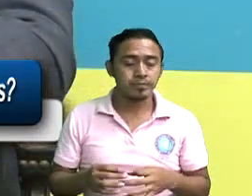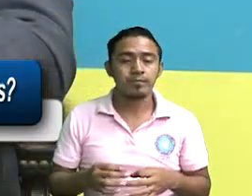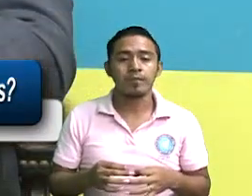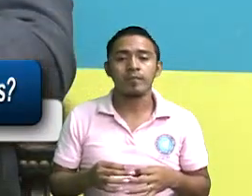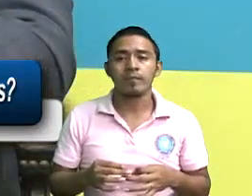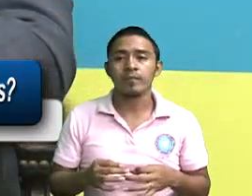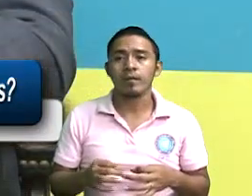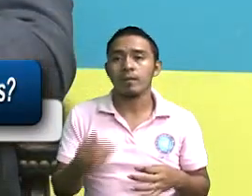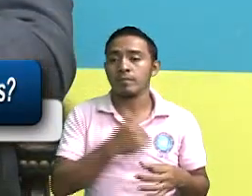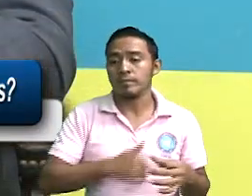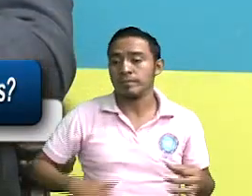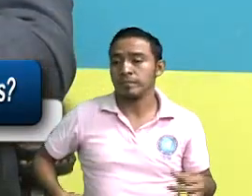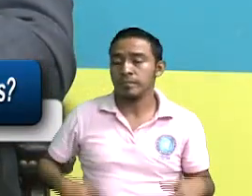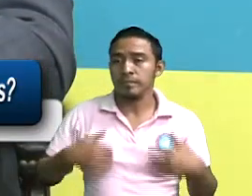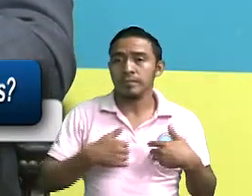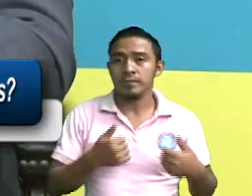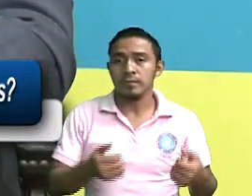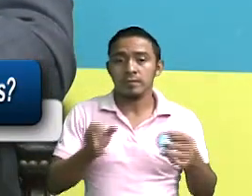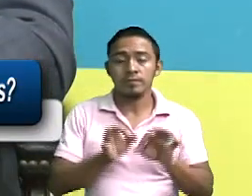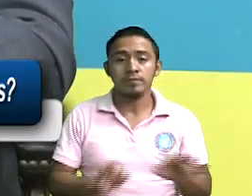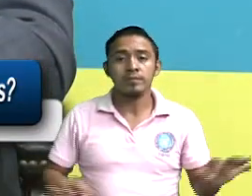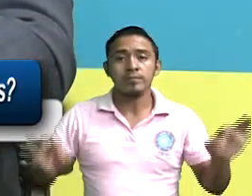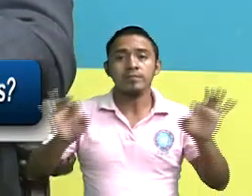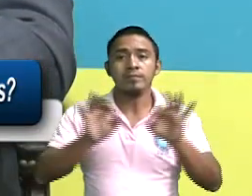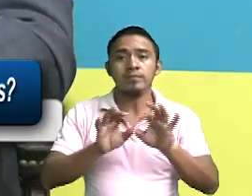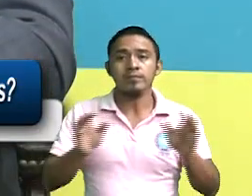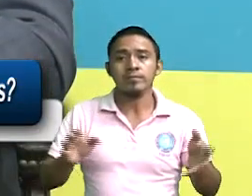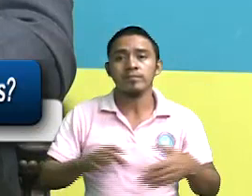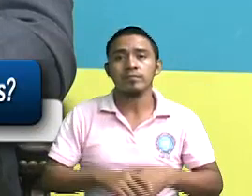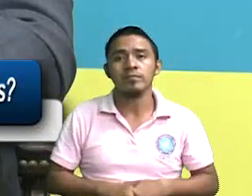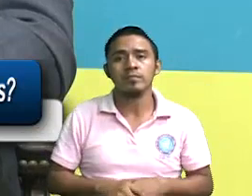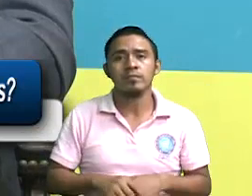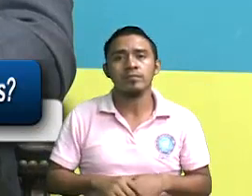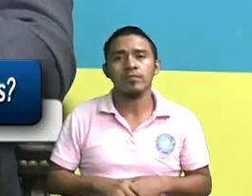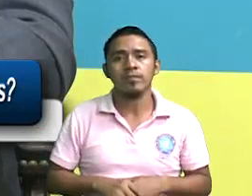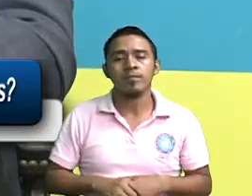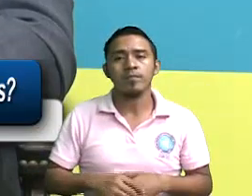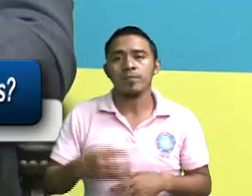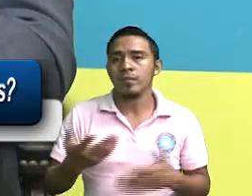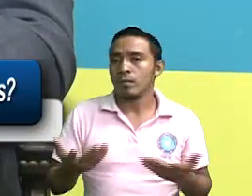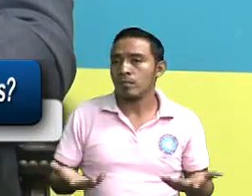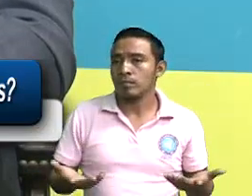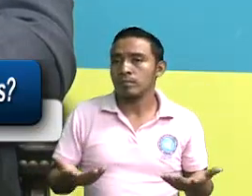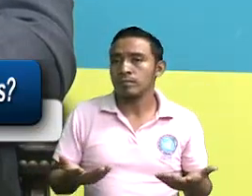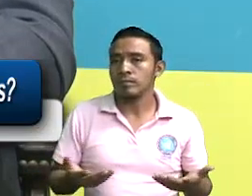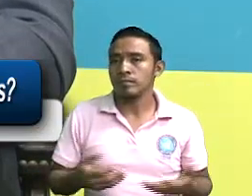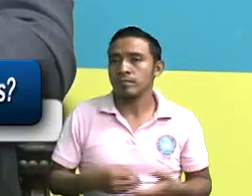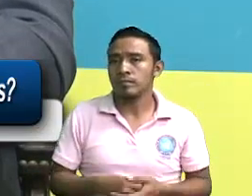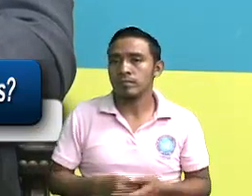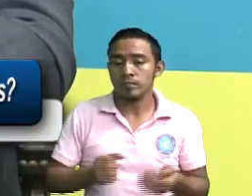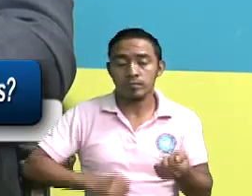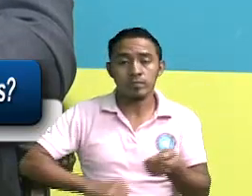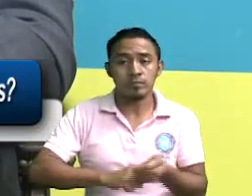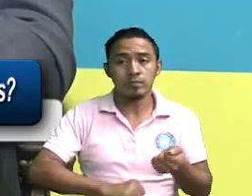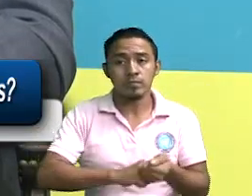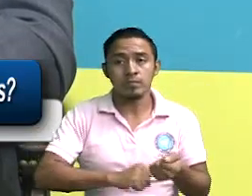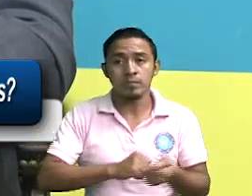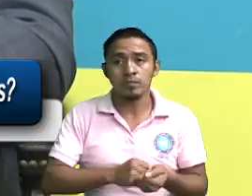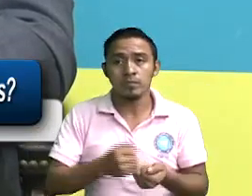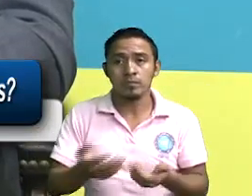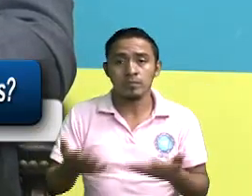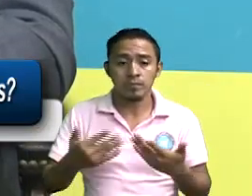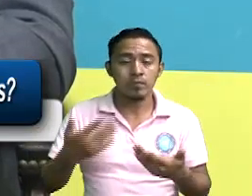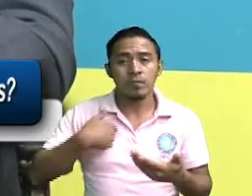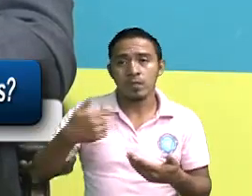el Ministerio de Salud es importante. Ya el Ministerio de Salud, pues, nos ha apoyado en irnos a estudiar